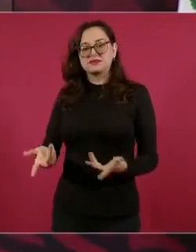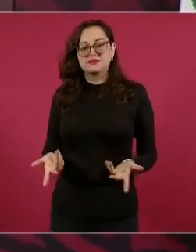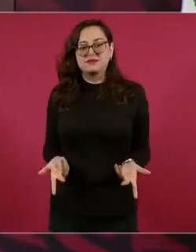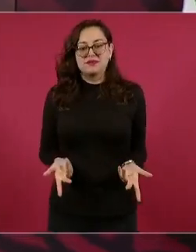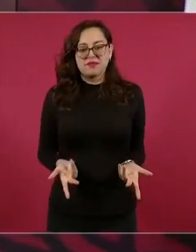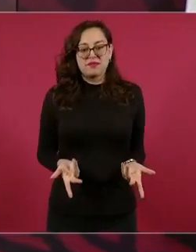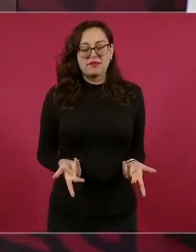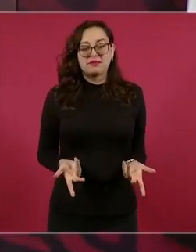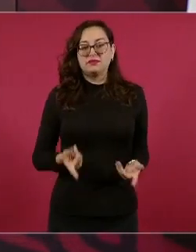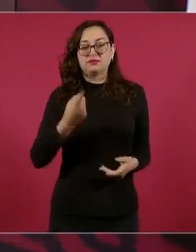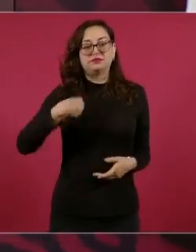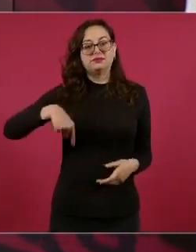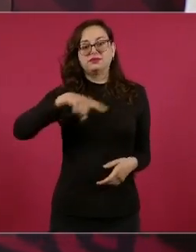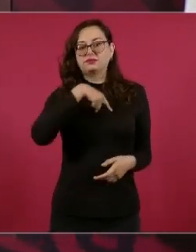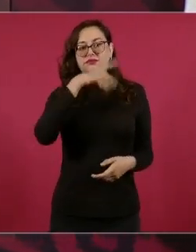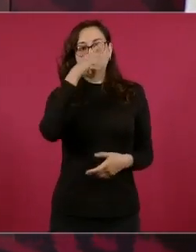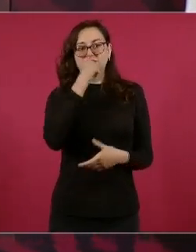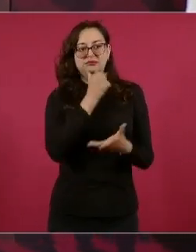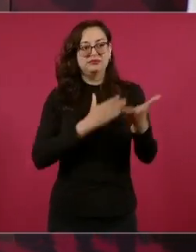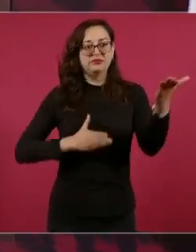nos negaban el Zócalo.